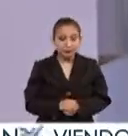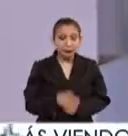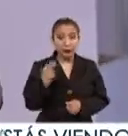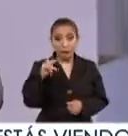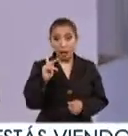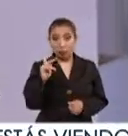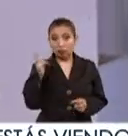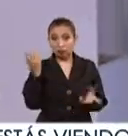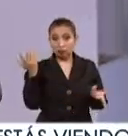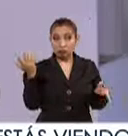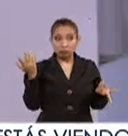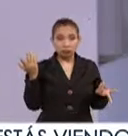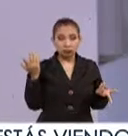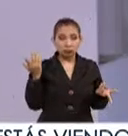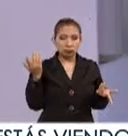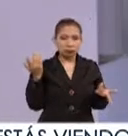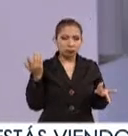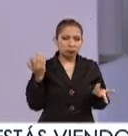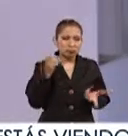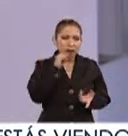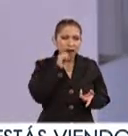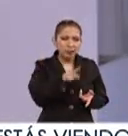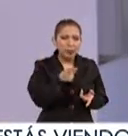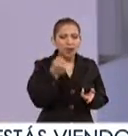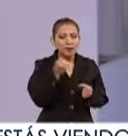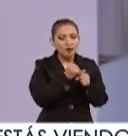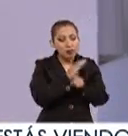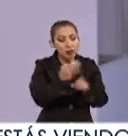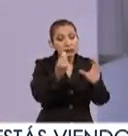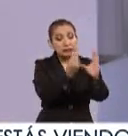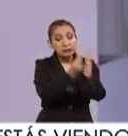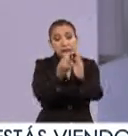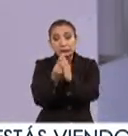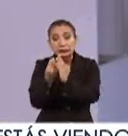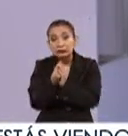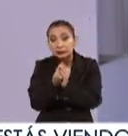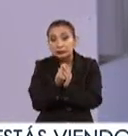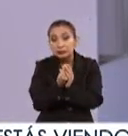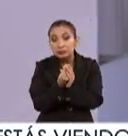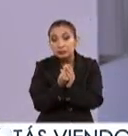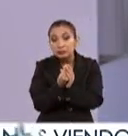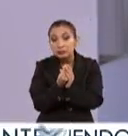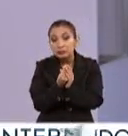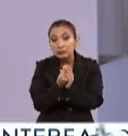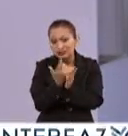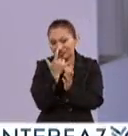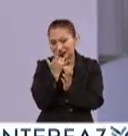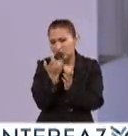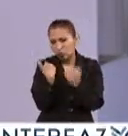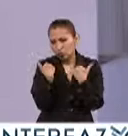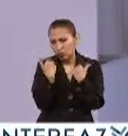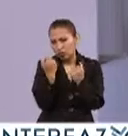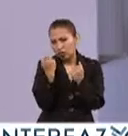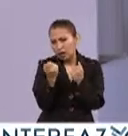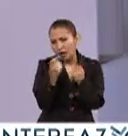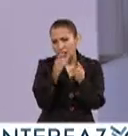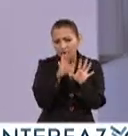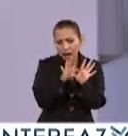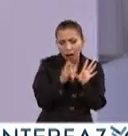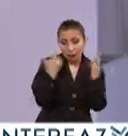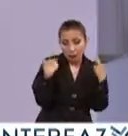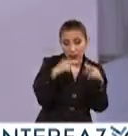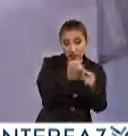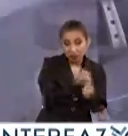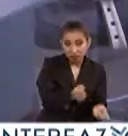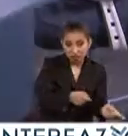Sin embargo, y además la formación y la enseñanza curiosamente, yo no entiendo que pueda haber